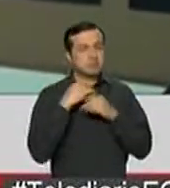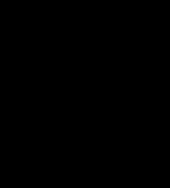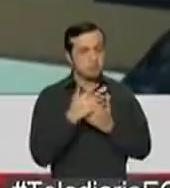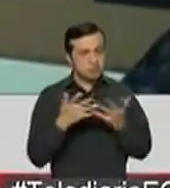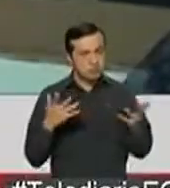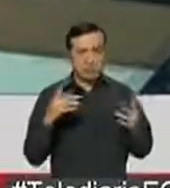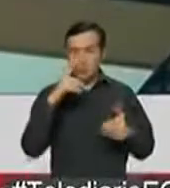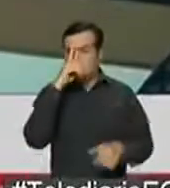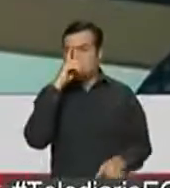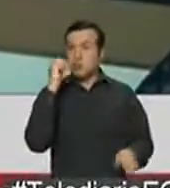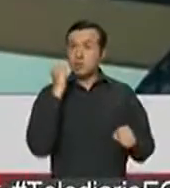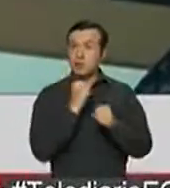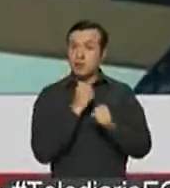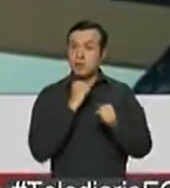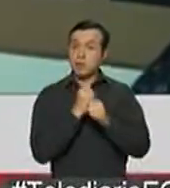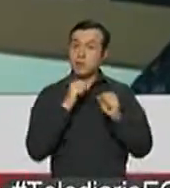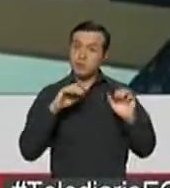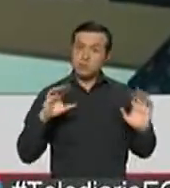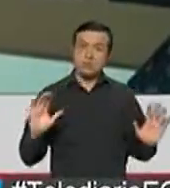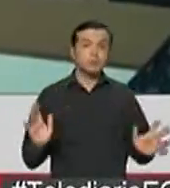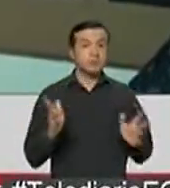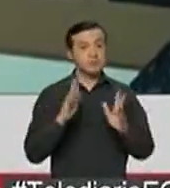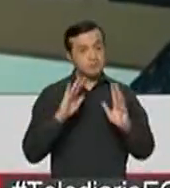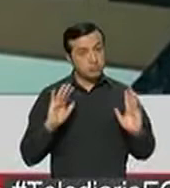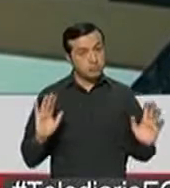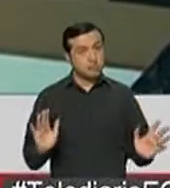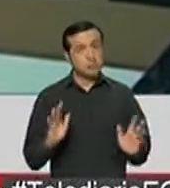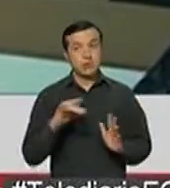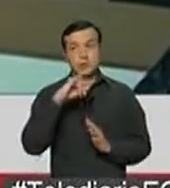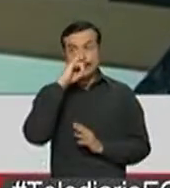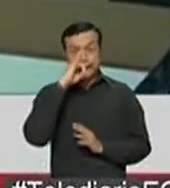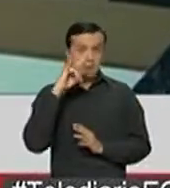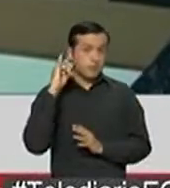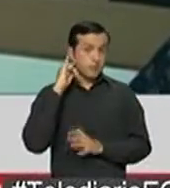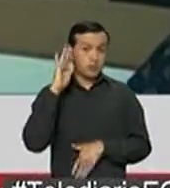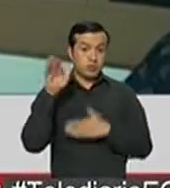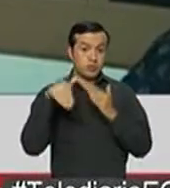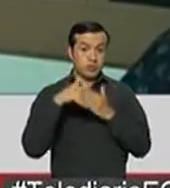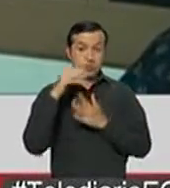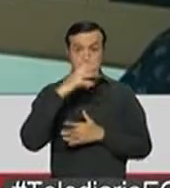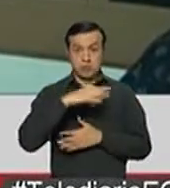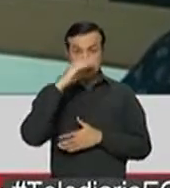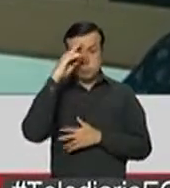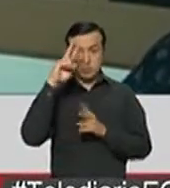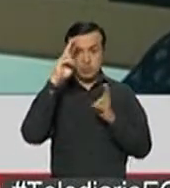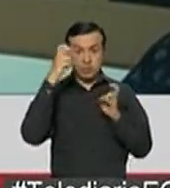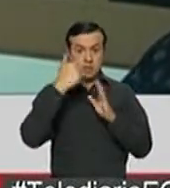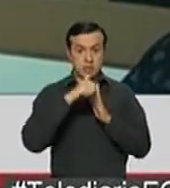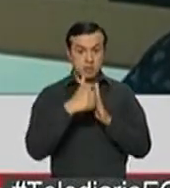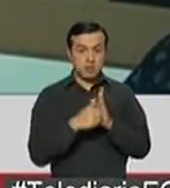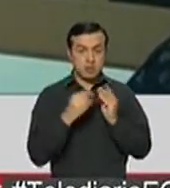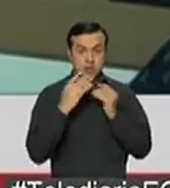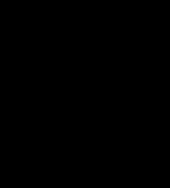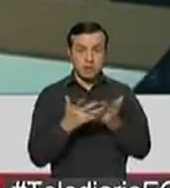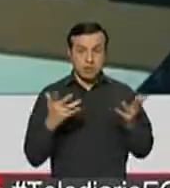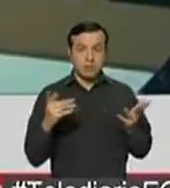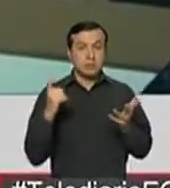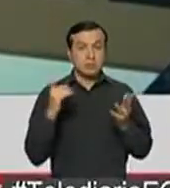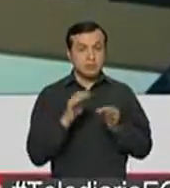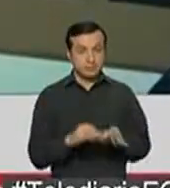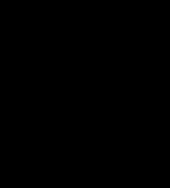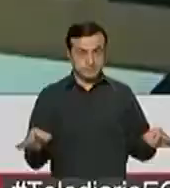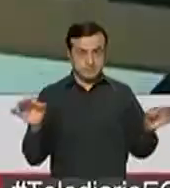El trabajo impulsando, dando a conocer a los niños, dándoles todo su conocimiento sobre arte, que lo